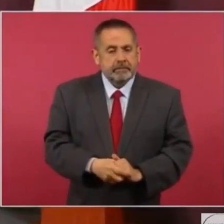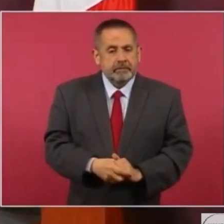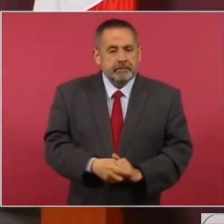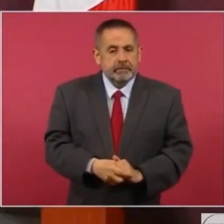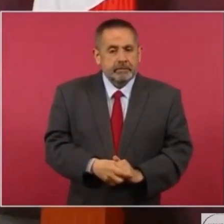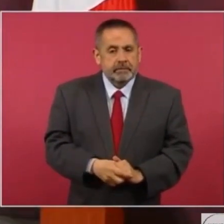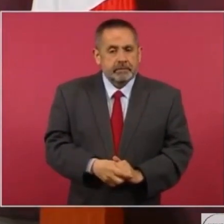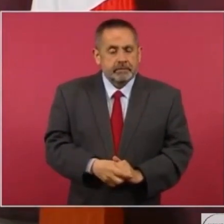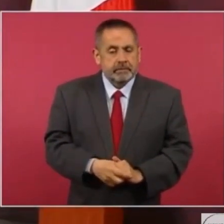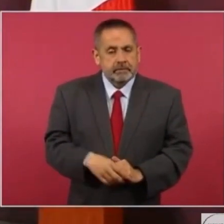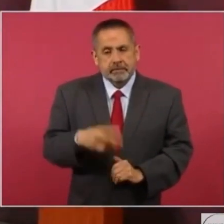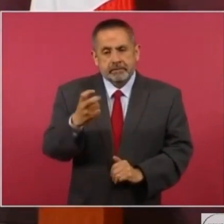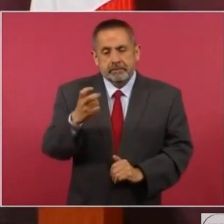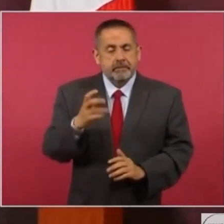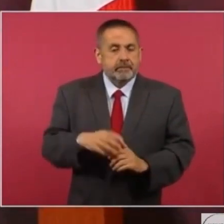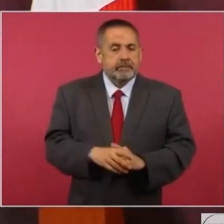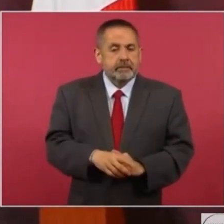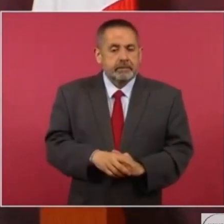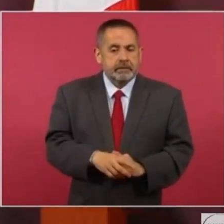Entonces,